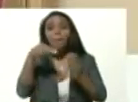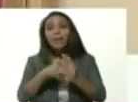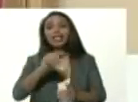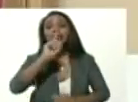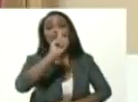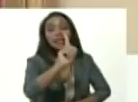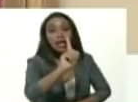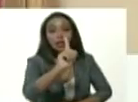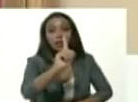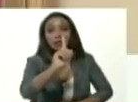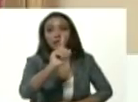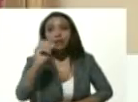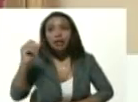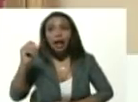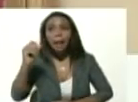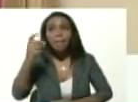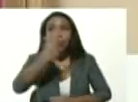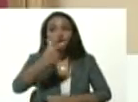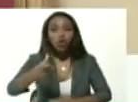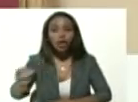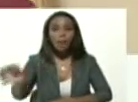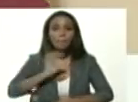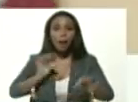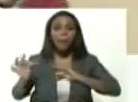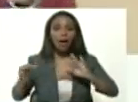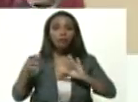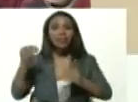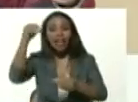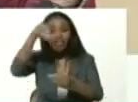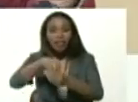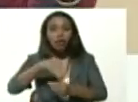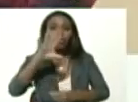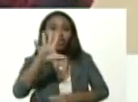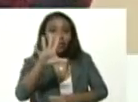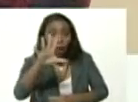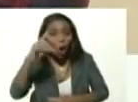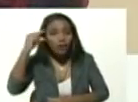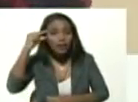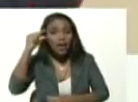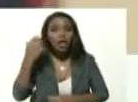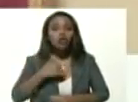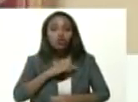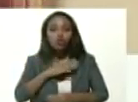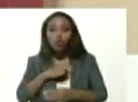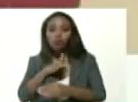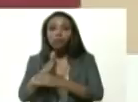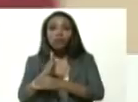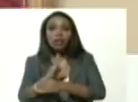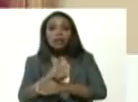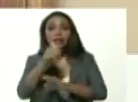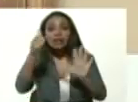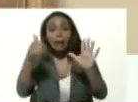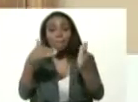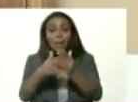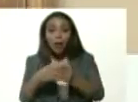2.100 casos por lo menos, y dentro de 5 días estaríamos arribando a 6.000 o más.